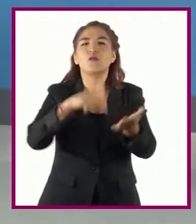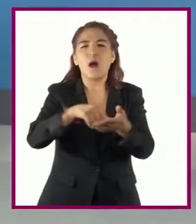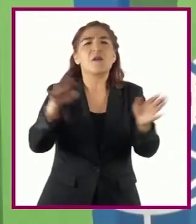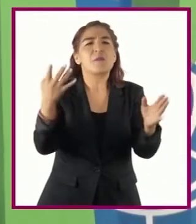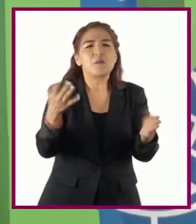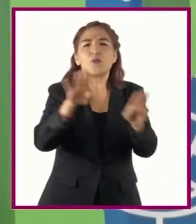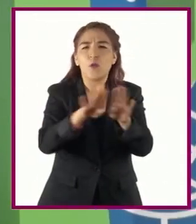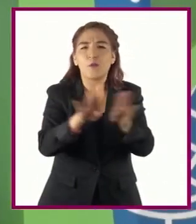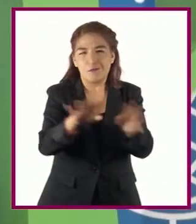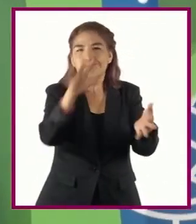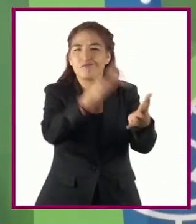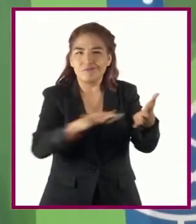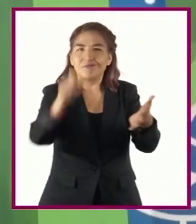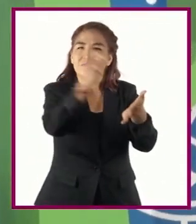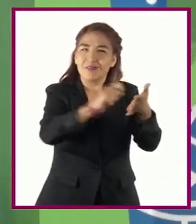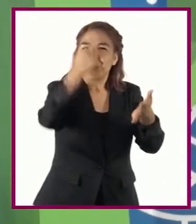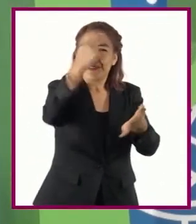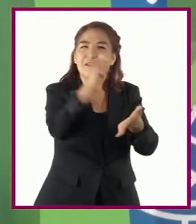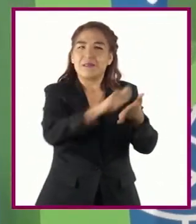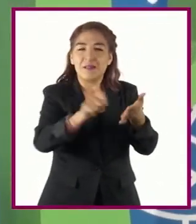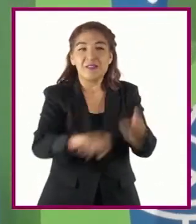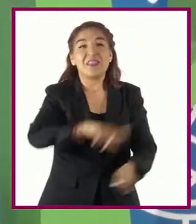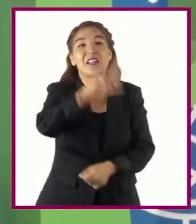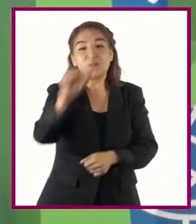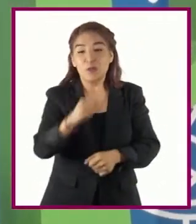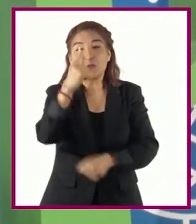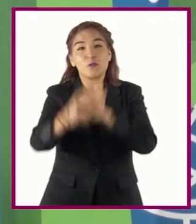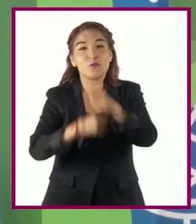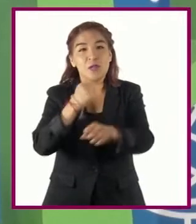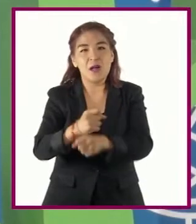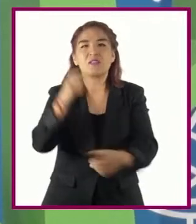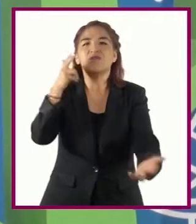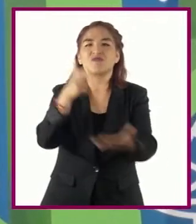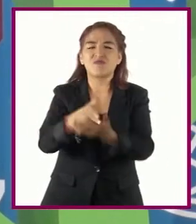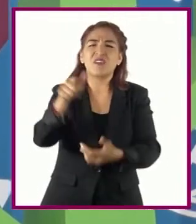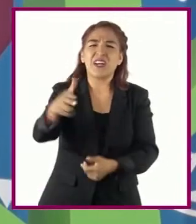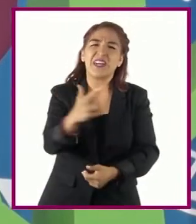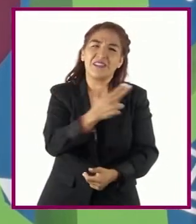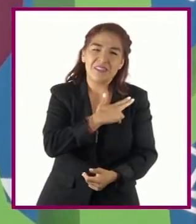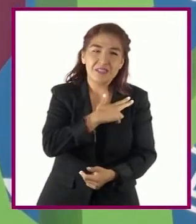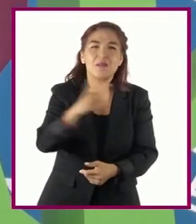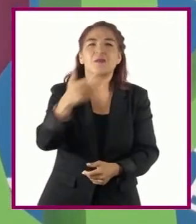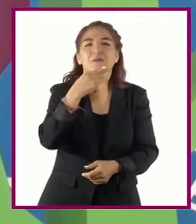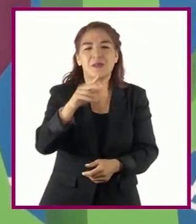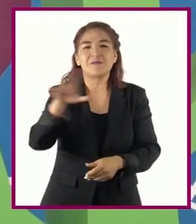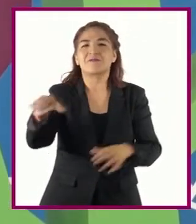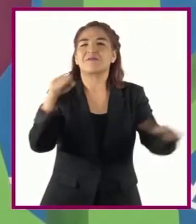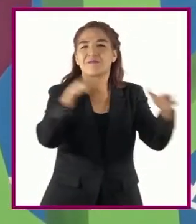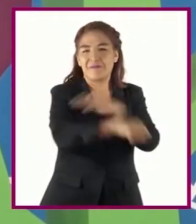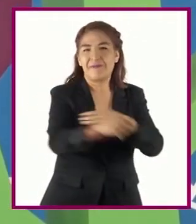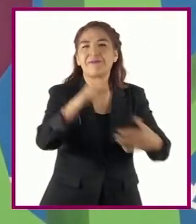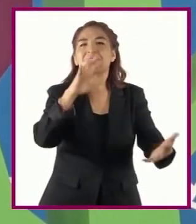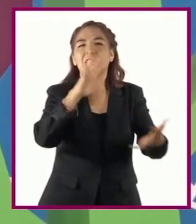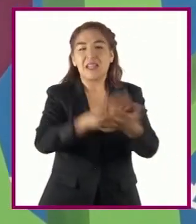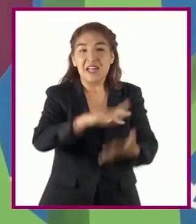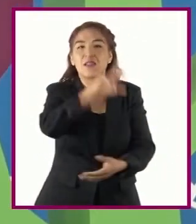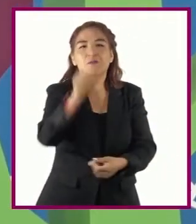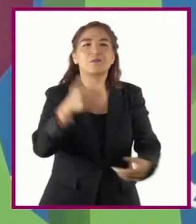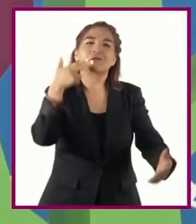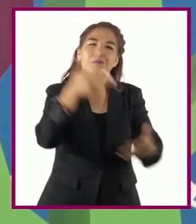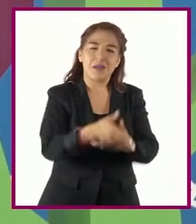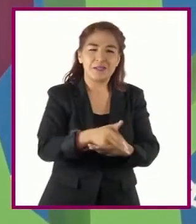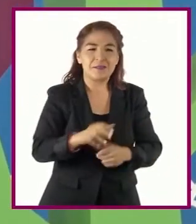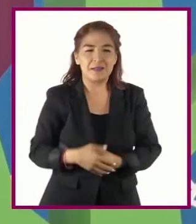literatura. Al año siguiente fue herido y capturado por el ejército guatemalteco, quien lo asesinó. Como pudieron